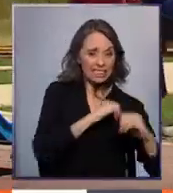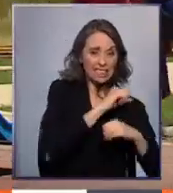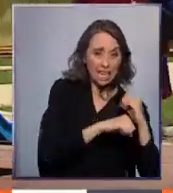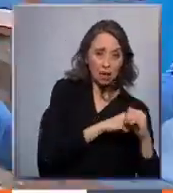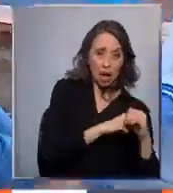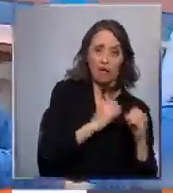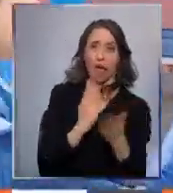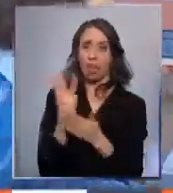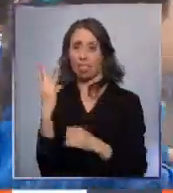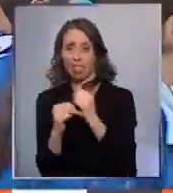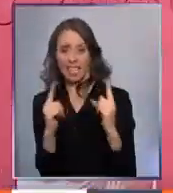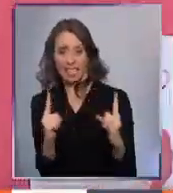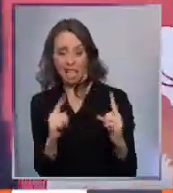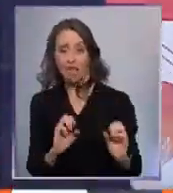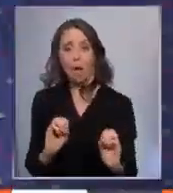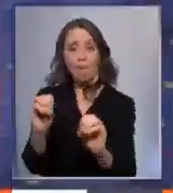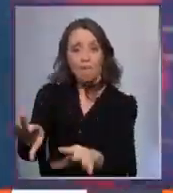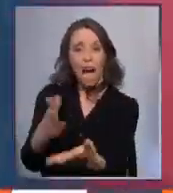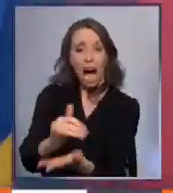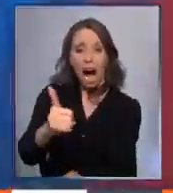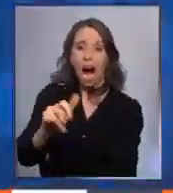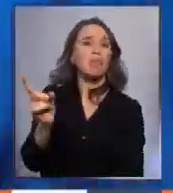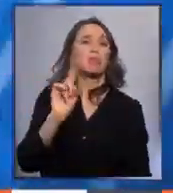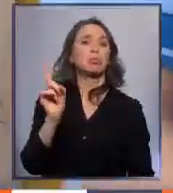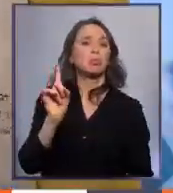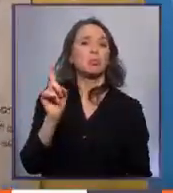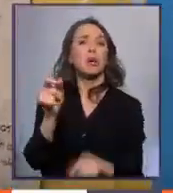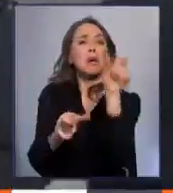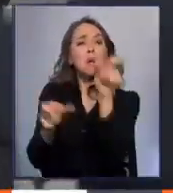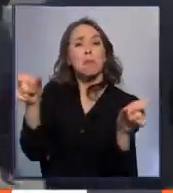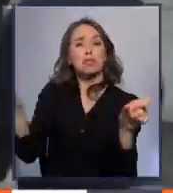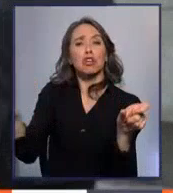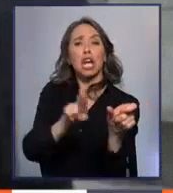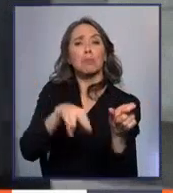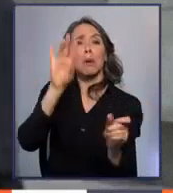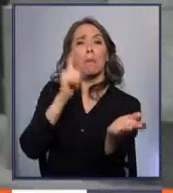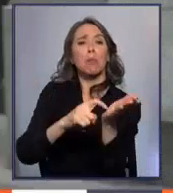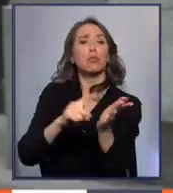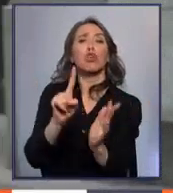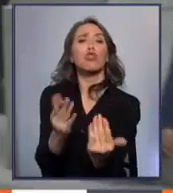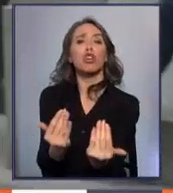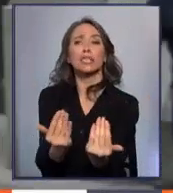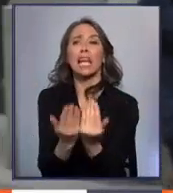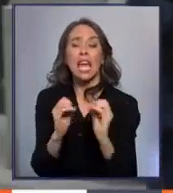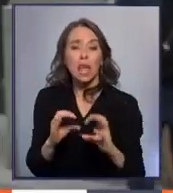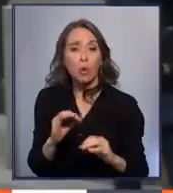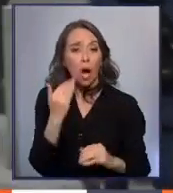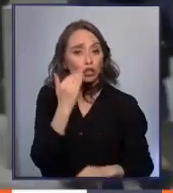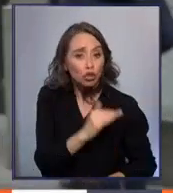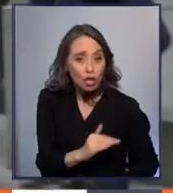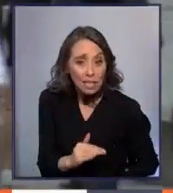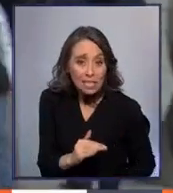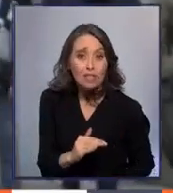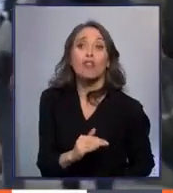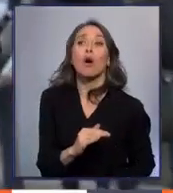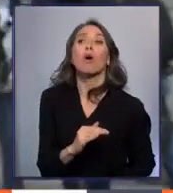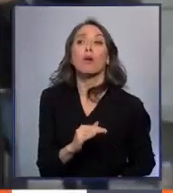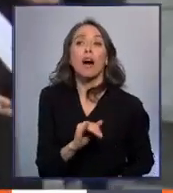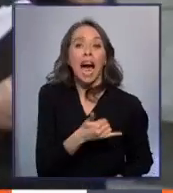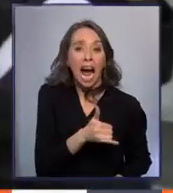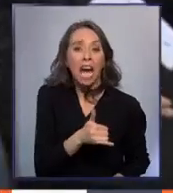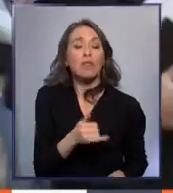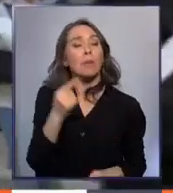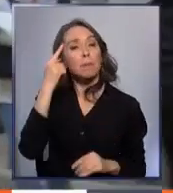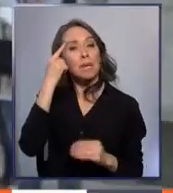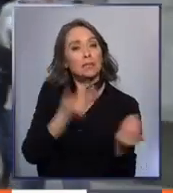3 años al jardín. La mayoría considera que no es necesario. La educación de párvulo es lo más lejano que hay a una